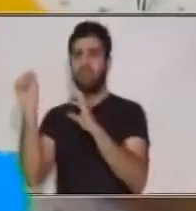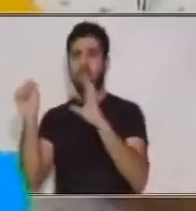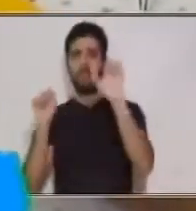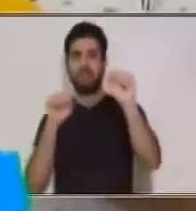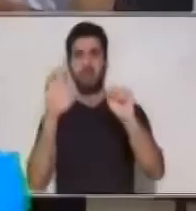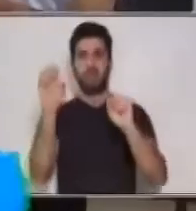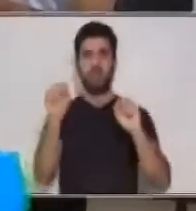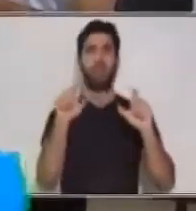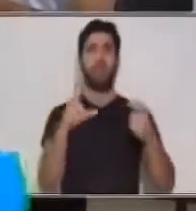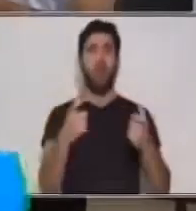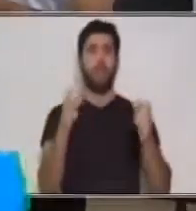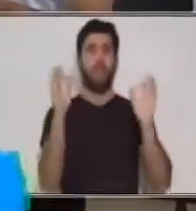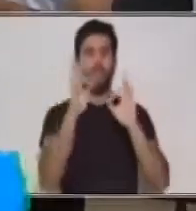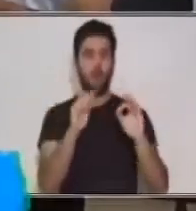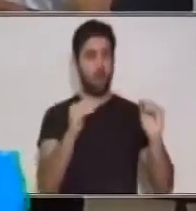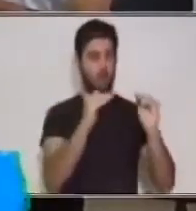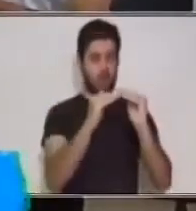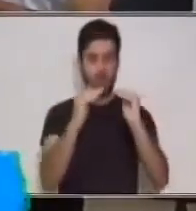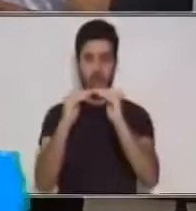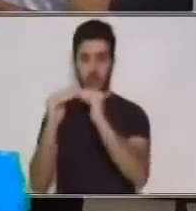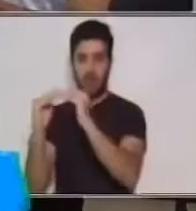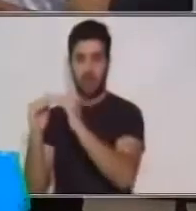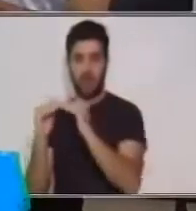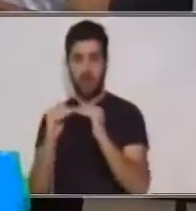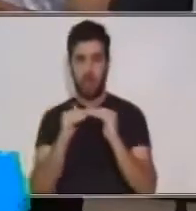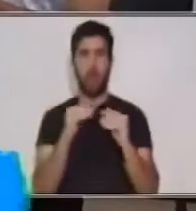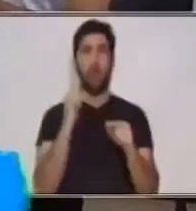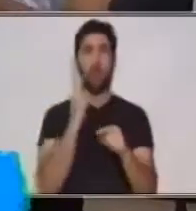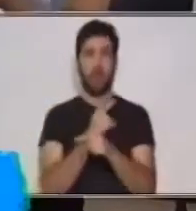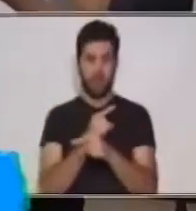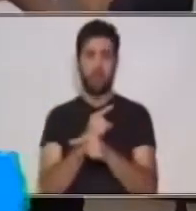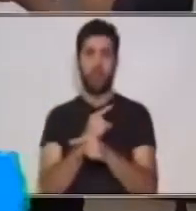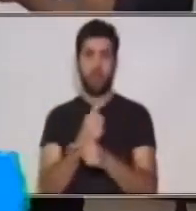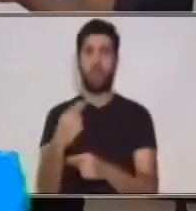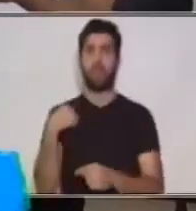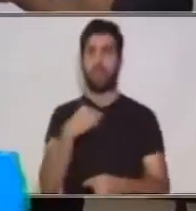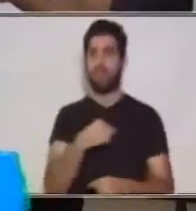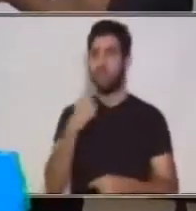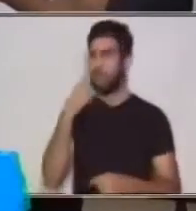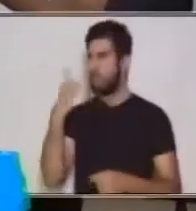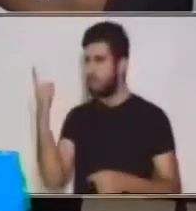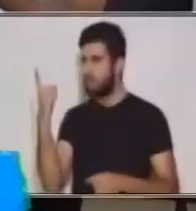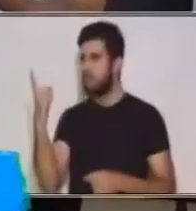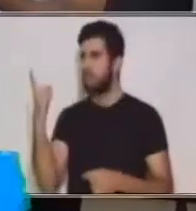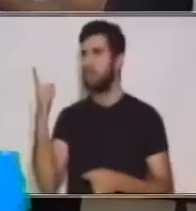medirlo, ¿verdad? Entonces, a simple vista, yo diría que no.